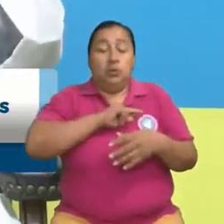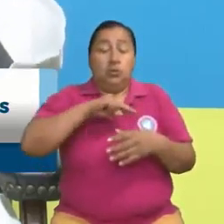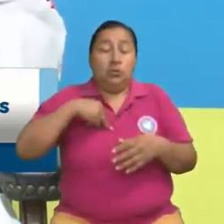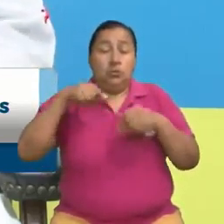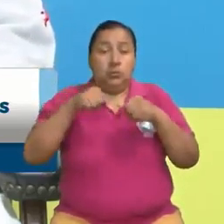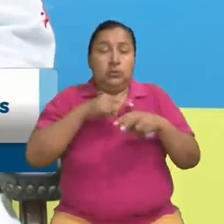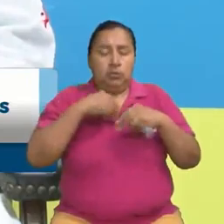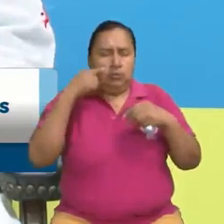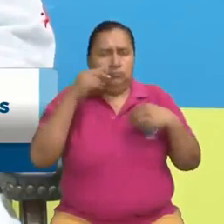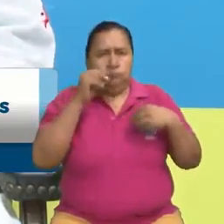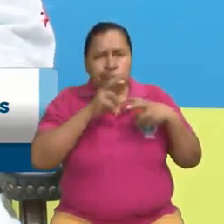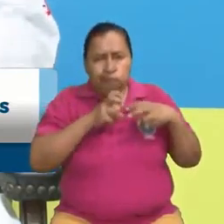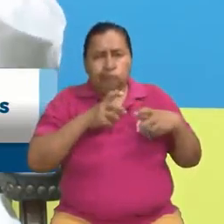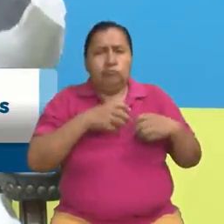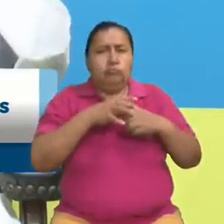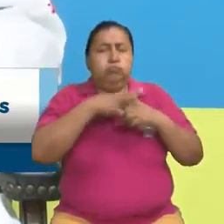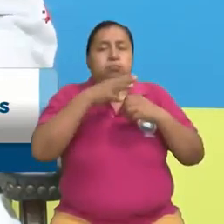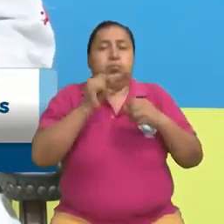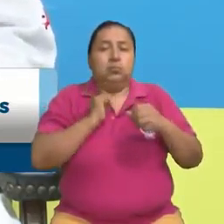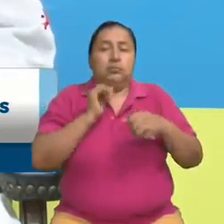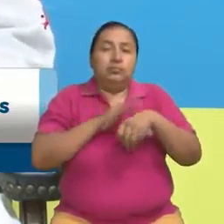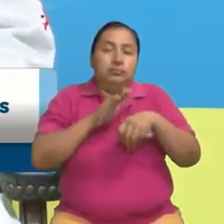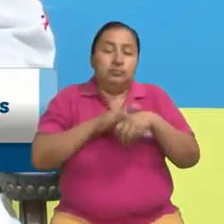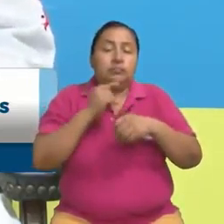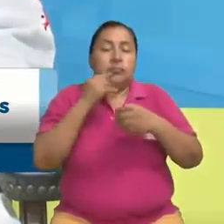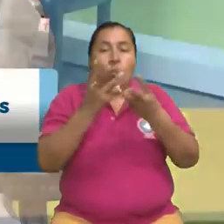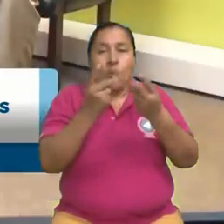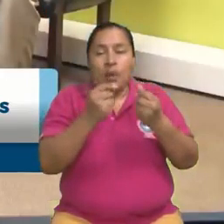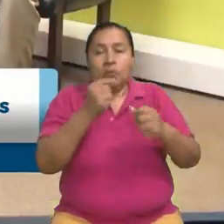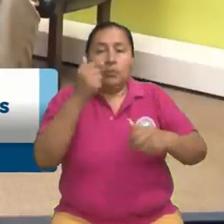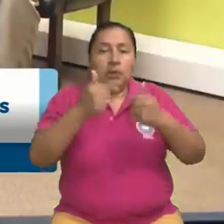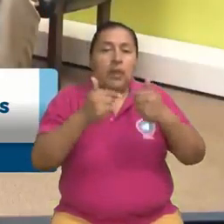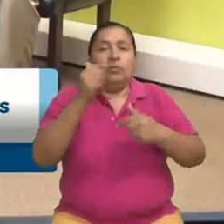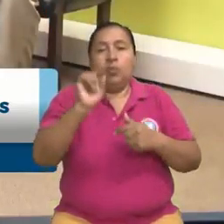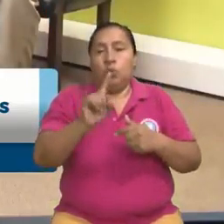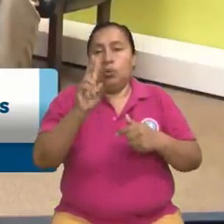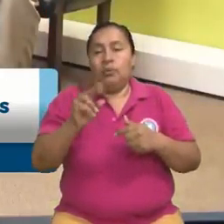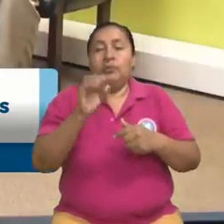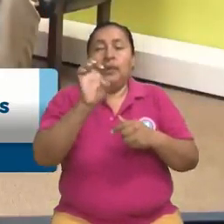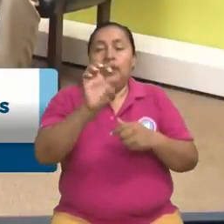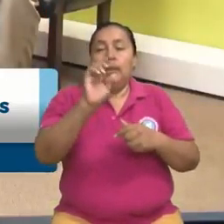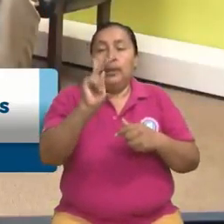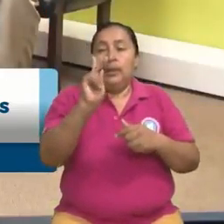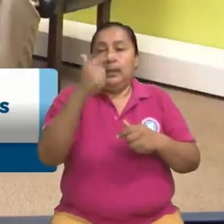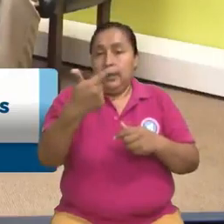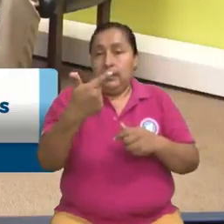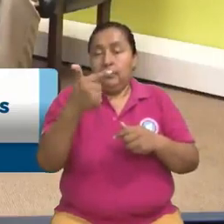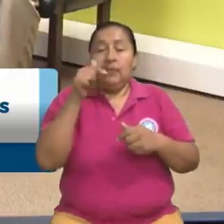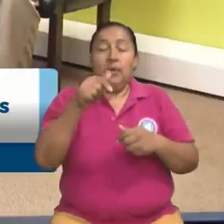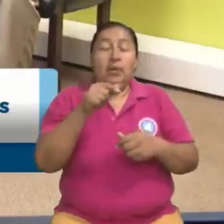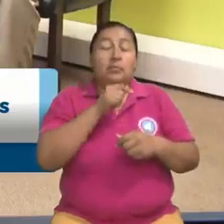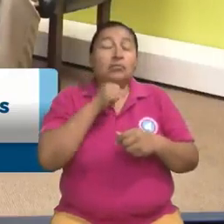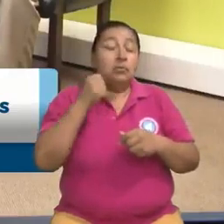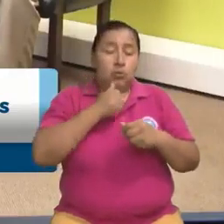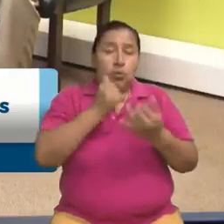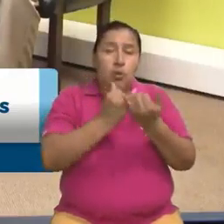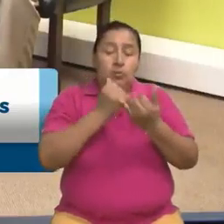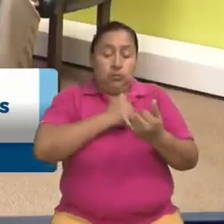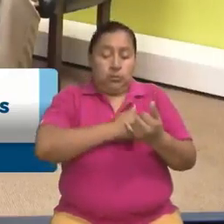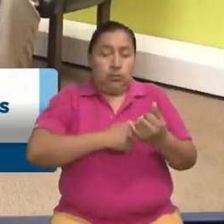la confirmación del soplo y medimos el defecto con el ecocardiograma. ¿El ecocardiograma? Que es un estudio, que es un ultrasonido para ver